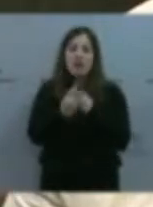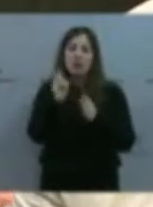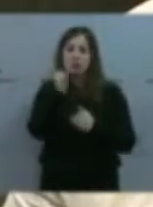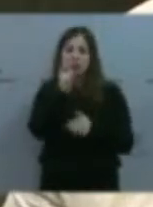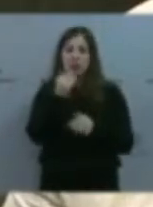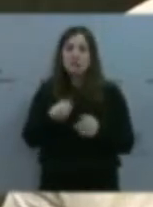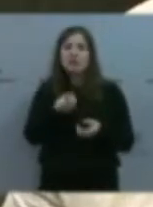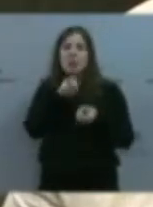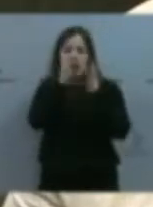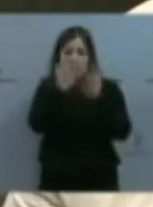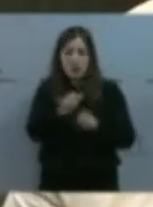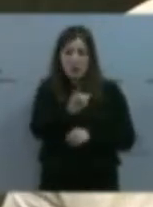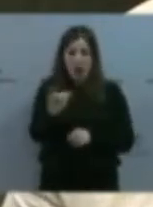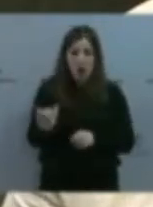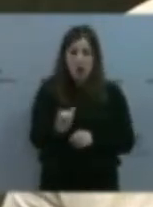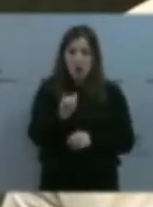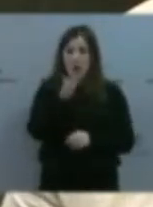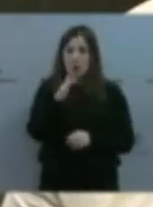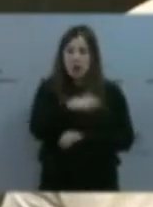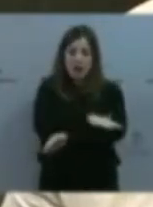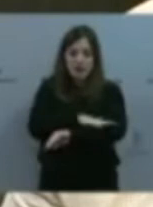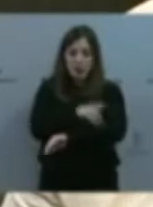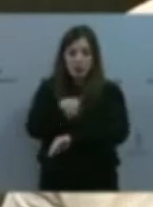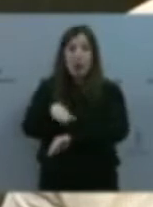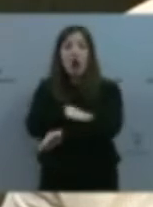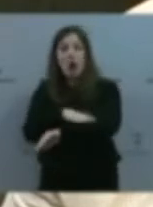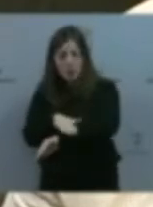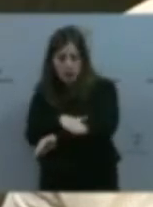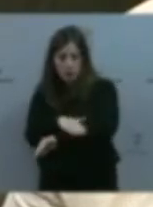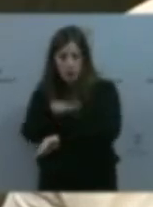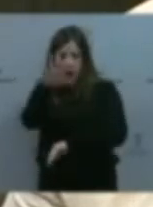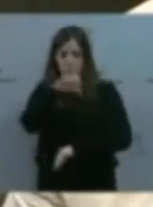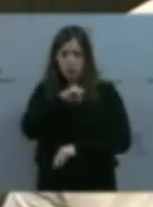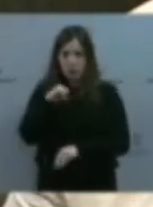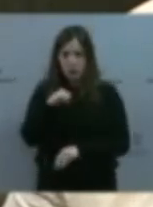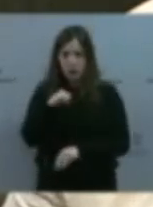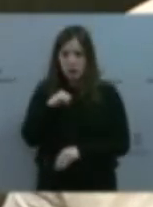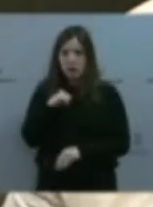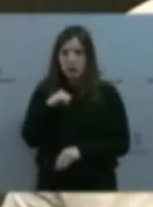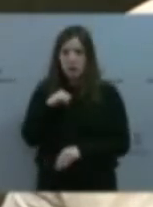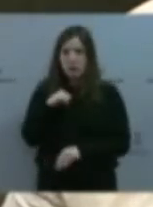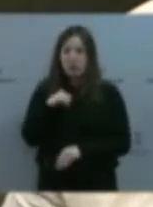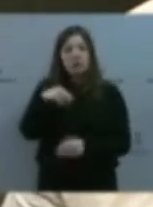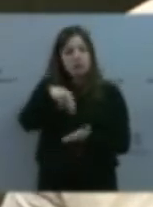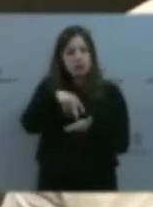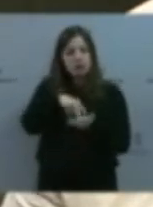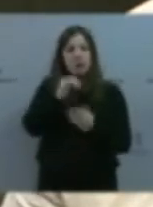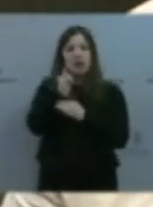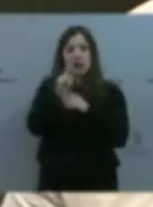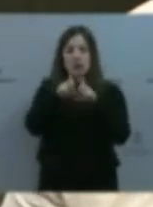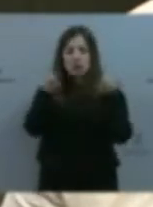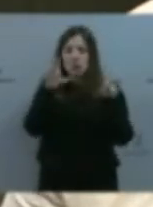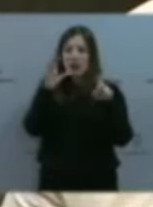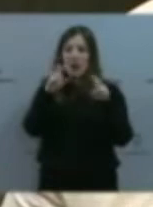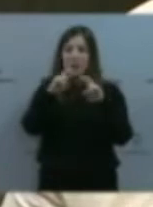el Estado como el Gobierno autonómico estaban presentes en el Instituto para la Reestructuración de la Minería del Carbón y Desarrollo Alternativo de las